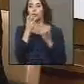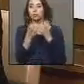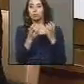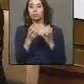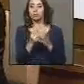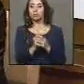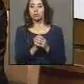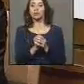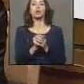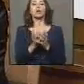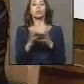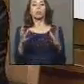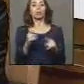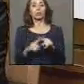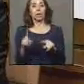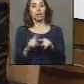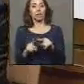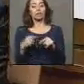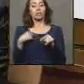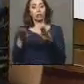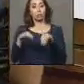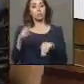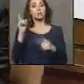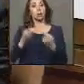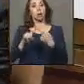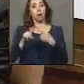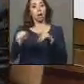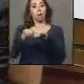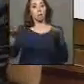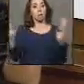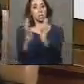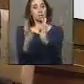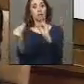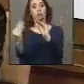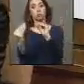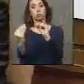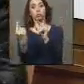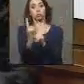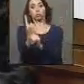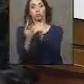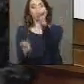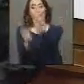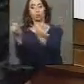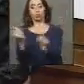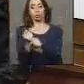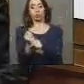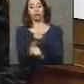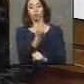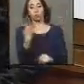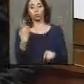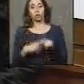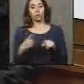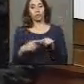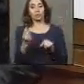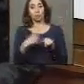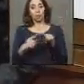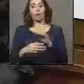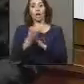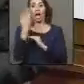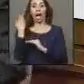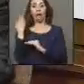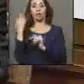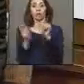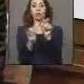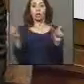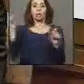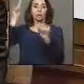Silencio. Porque muchas veces estuve en esa misma mesa, conversando con aquellos, muchas veces, antes que a muchos